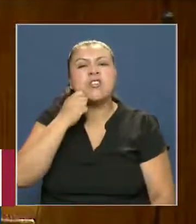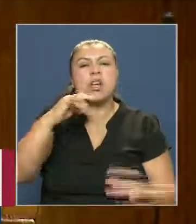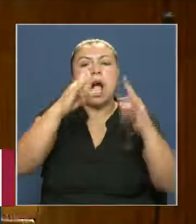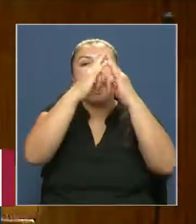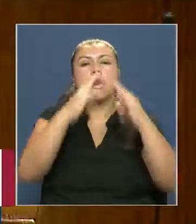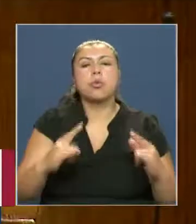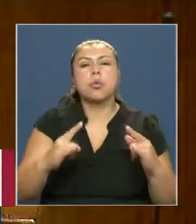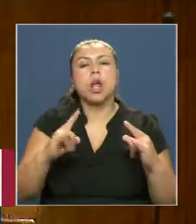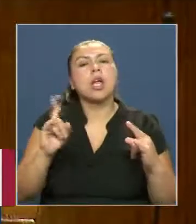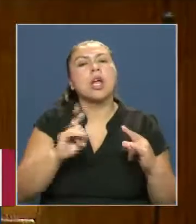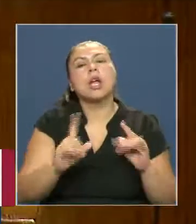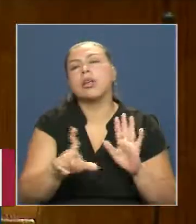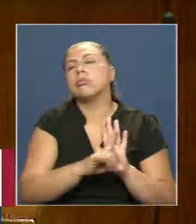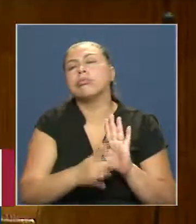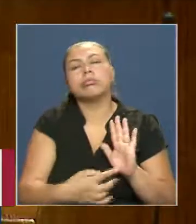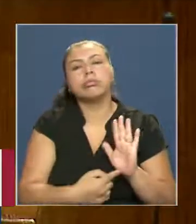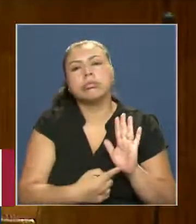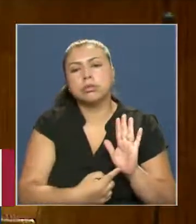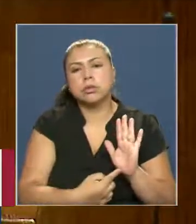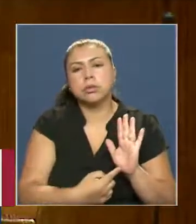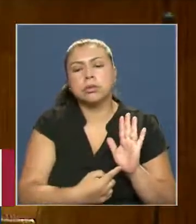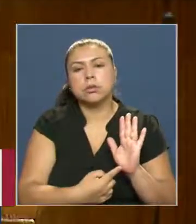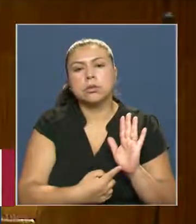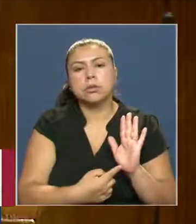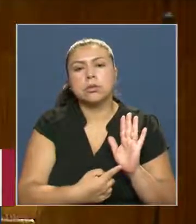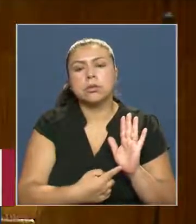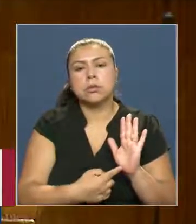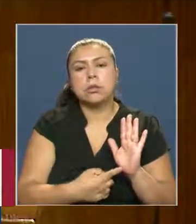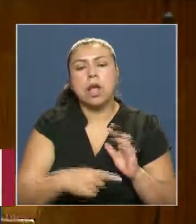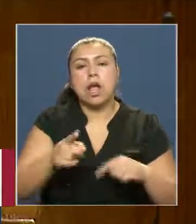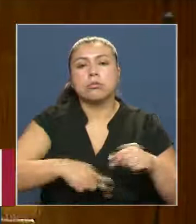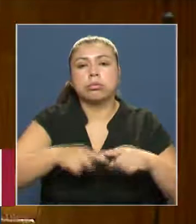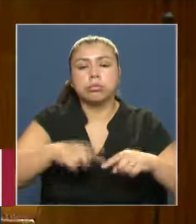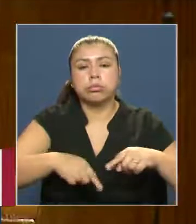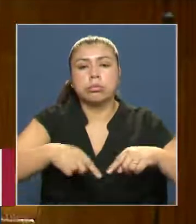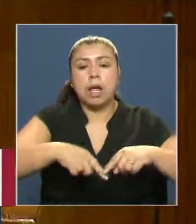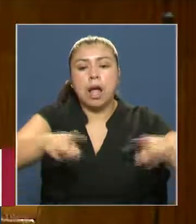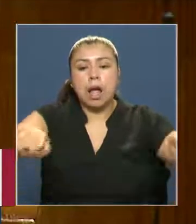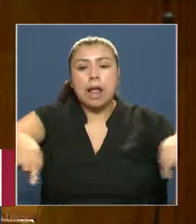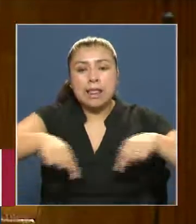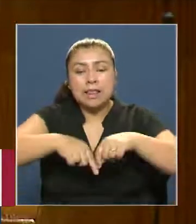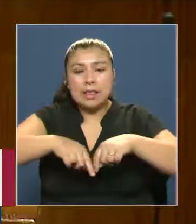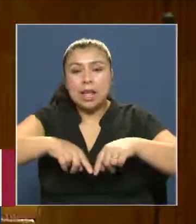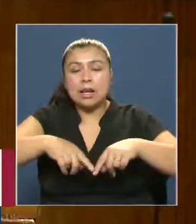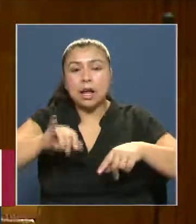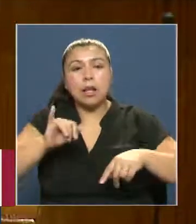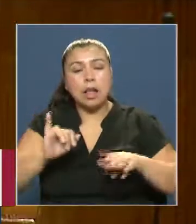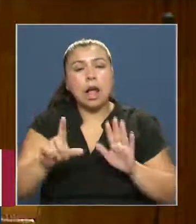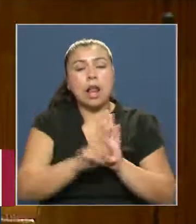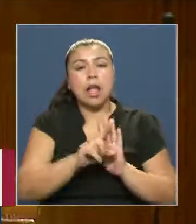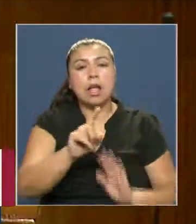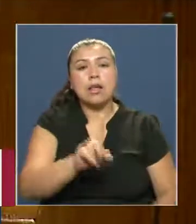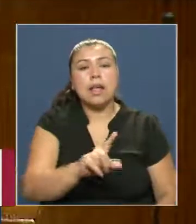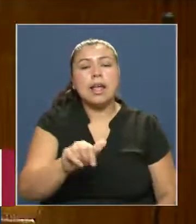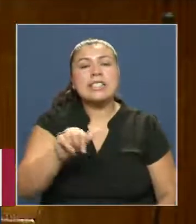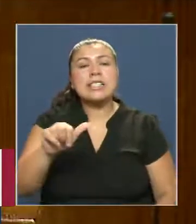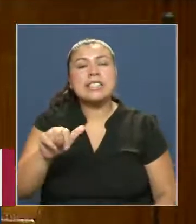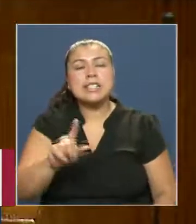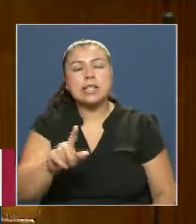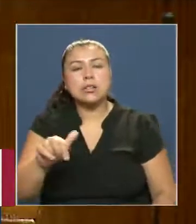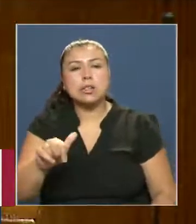estrategia de erradicación vía urbanización y a los loteos regulados bajo la ley 16.741, y por los decretos